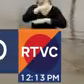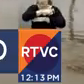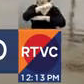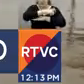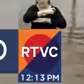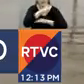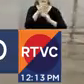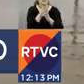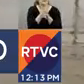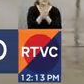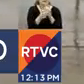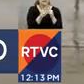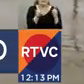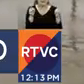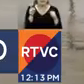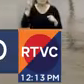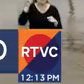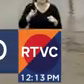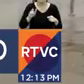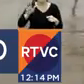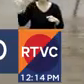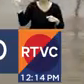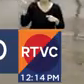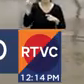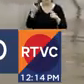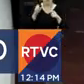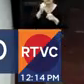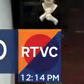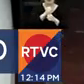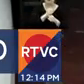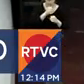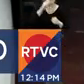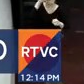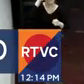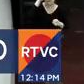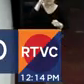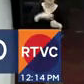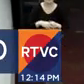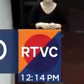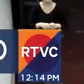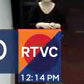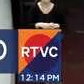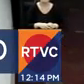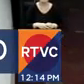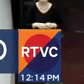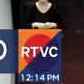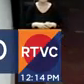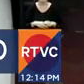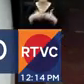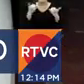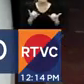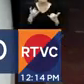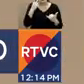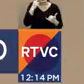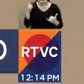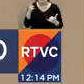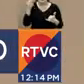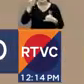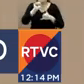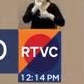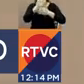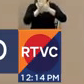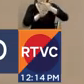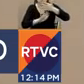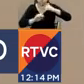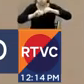detalles con el comandante del Cuerpo de Bomberos Voluntarios, Eduardo San Juan. Se evidencia ya el derrame de hidrocarburos que